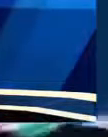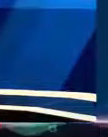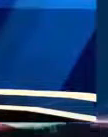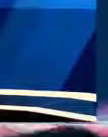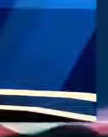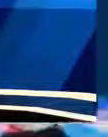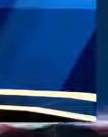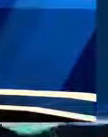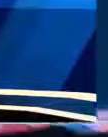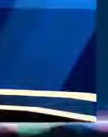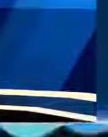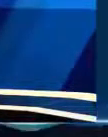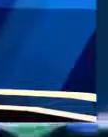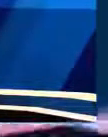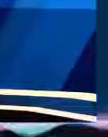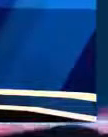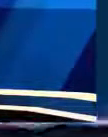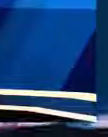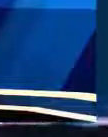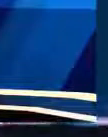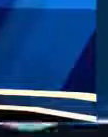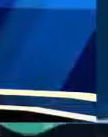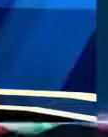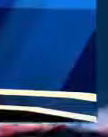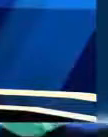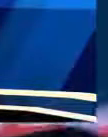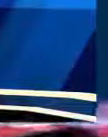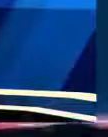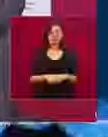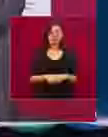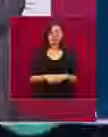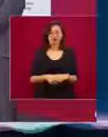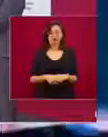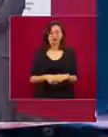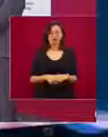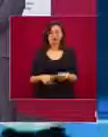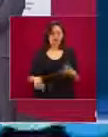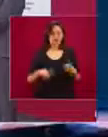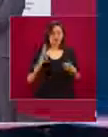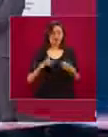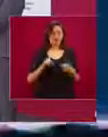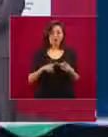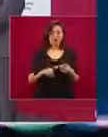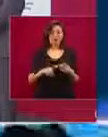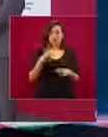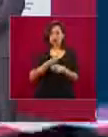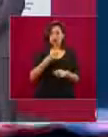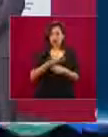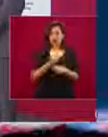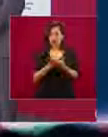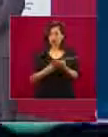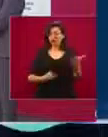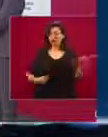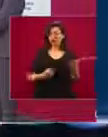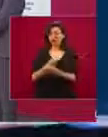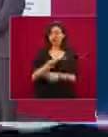la apreciación que tienen ustedes ahí en la PRODECON? Por supuesto que el tema es muy complejo, como bien lo explicó la maestra